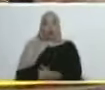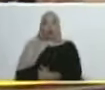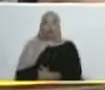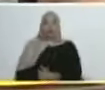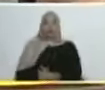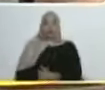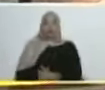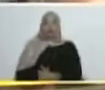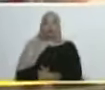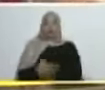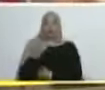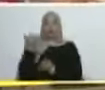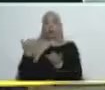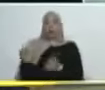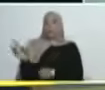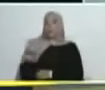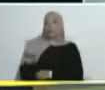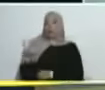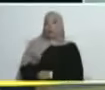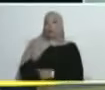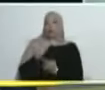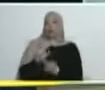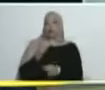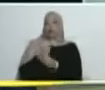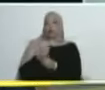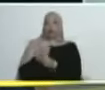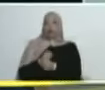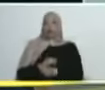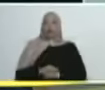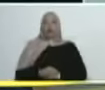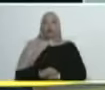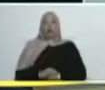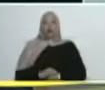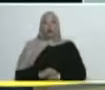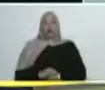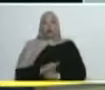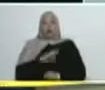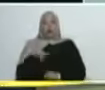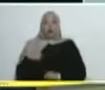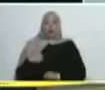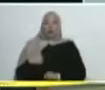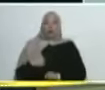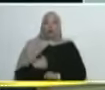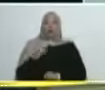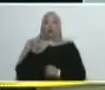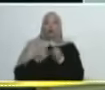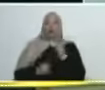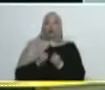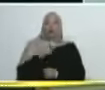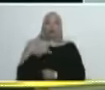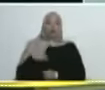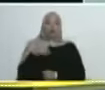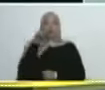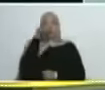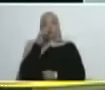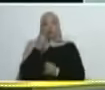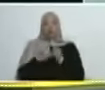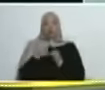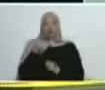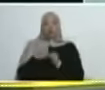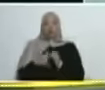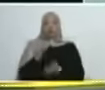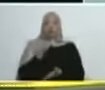¿Y le quieren imponer a Venezuela un escenario? Y nosotros le decimos a los apellidos, apellido,